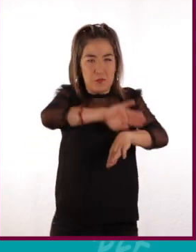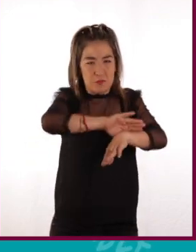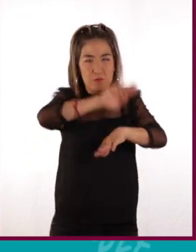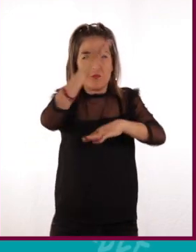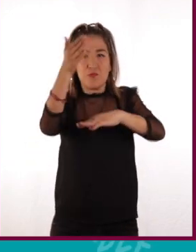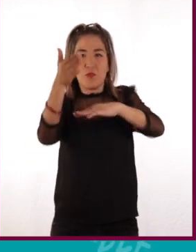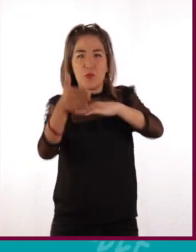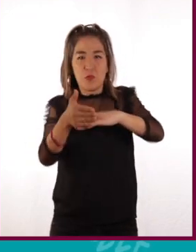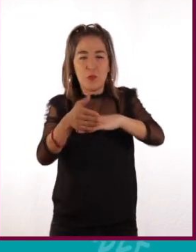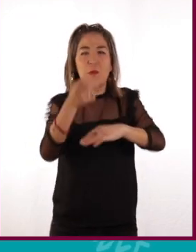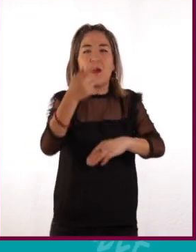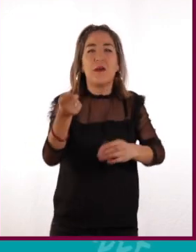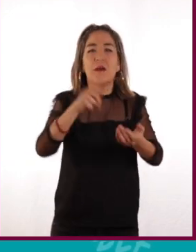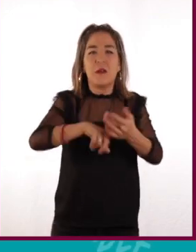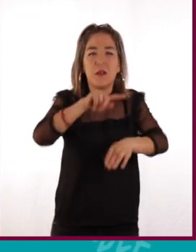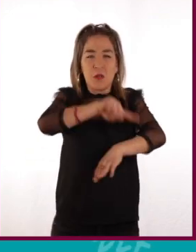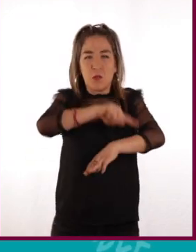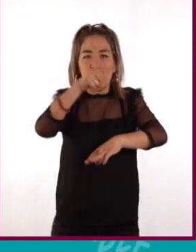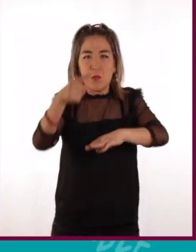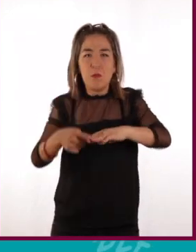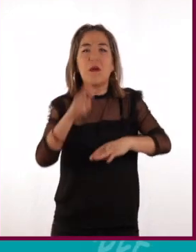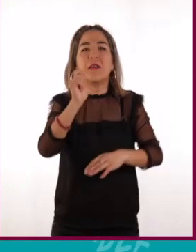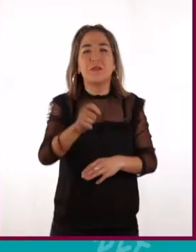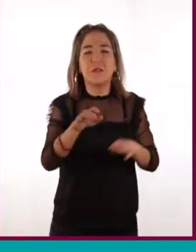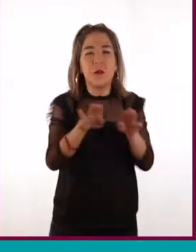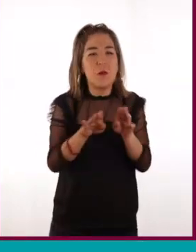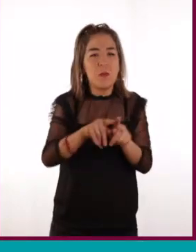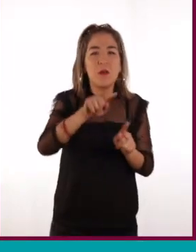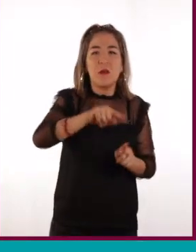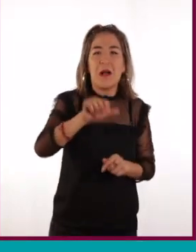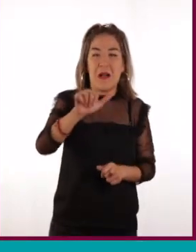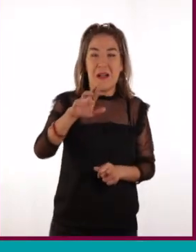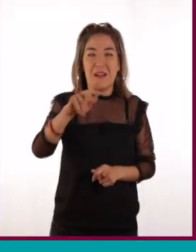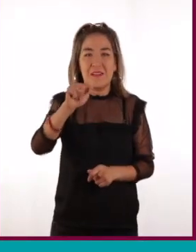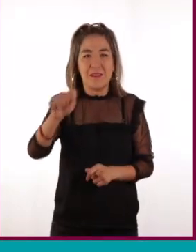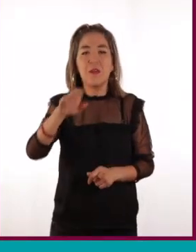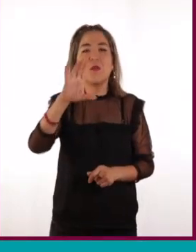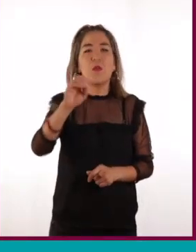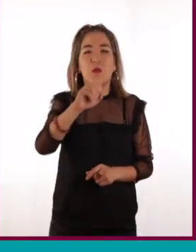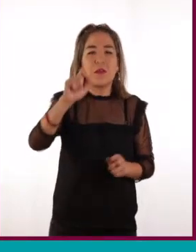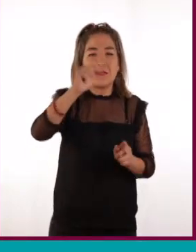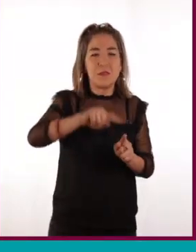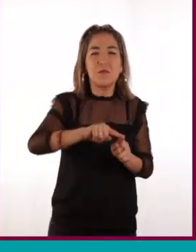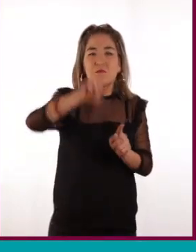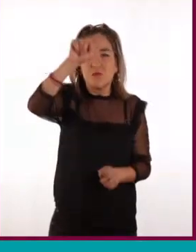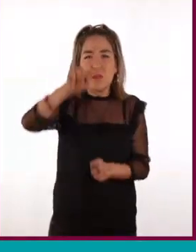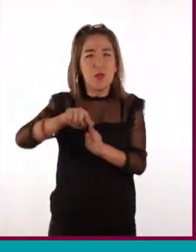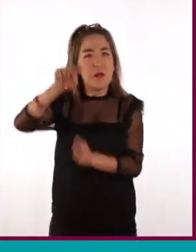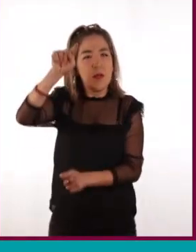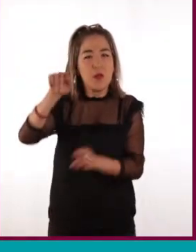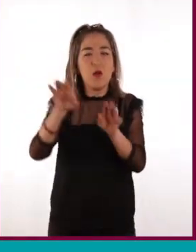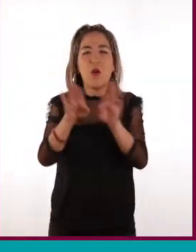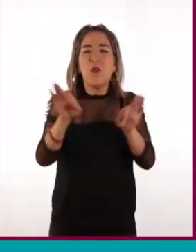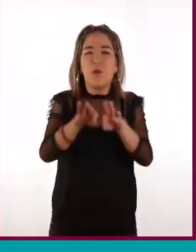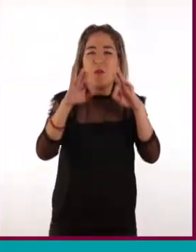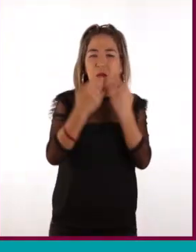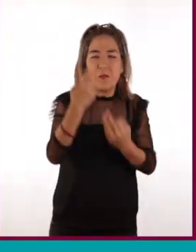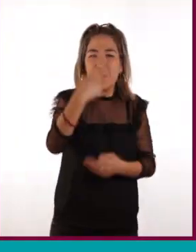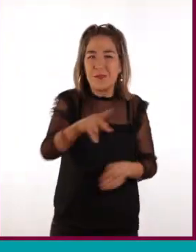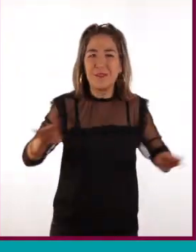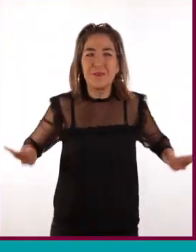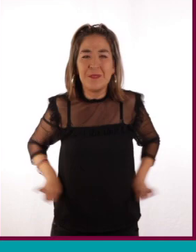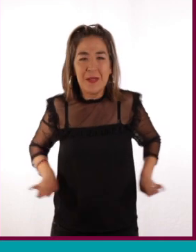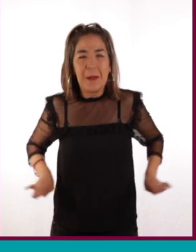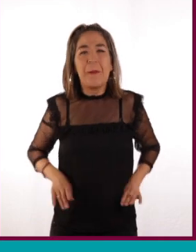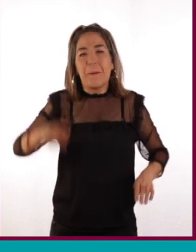que reinterpretaban a la naturaleza, el Art Deco destacaba líneas rectas y superficies pulidas. Estas